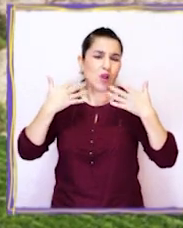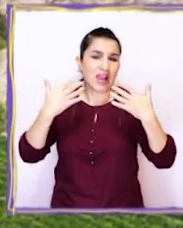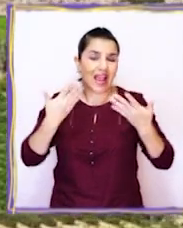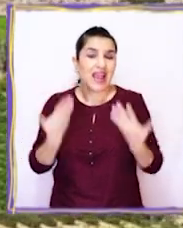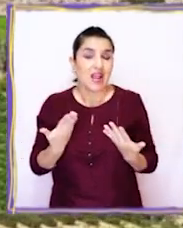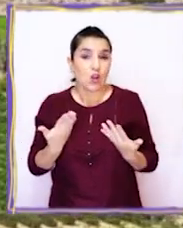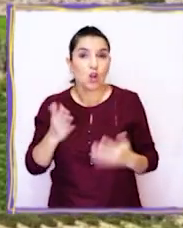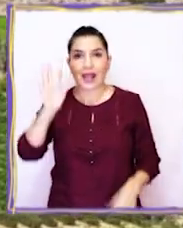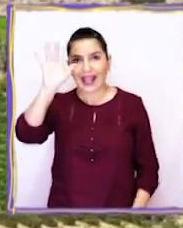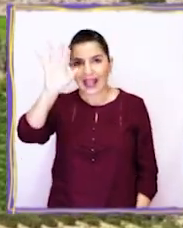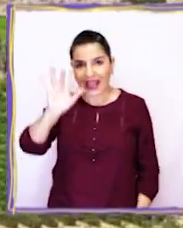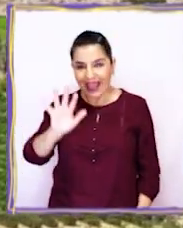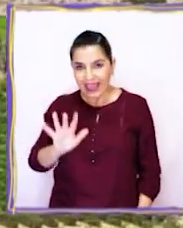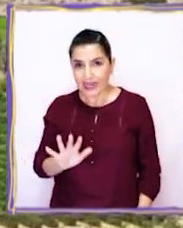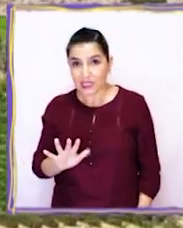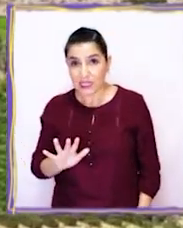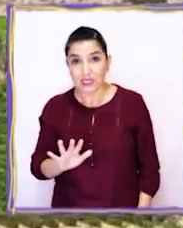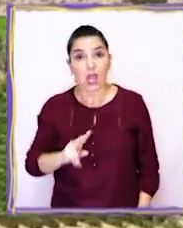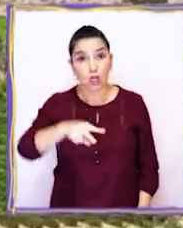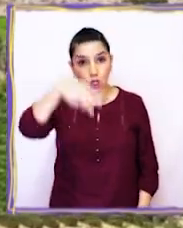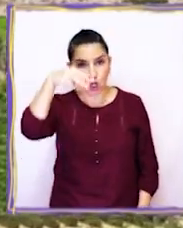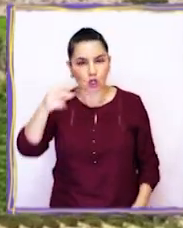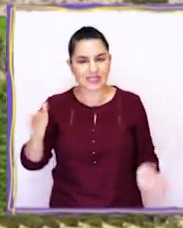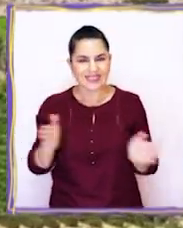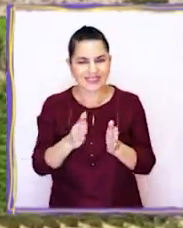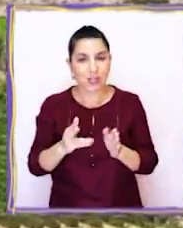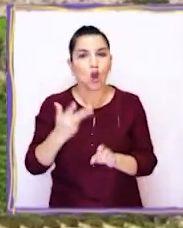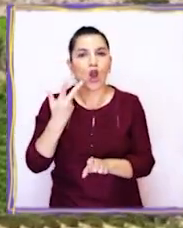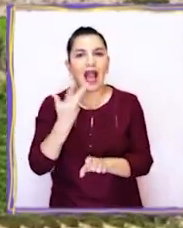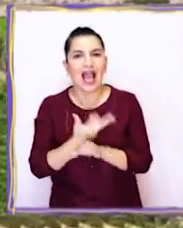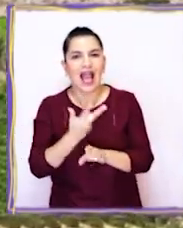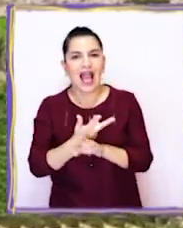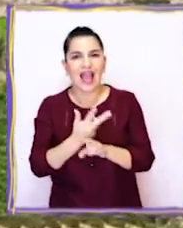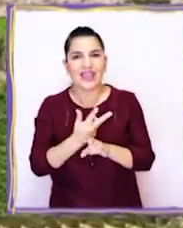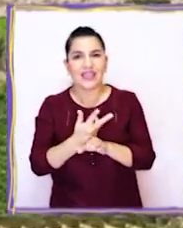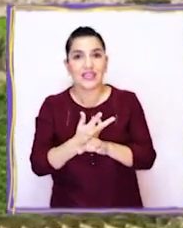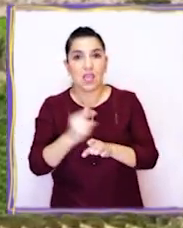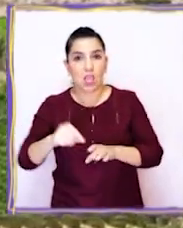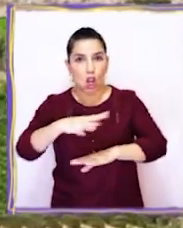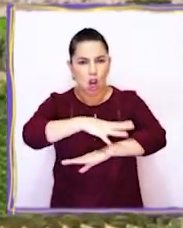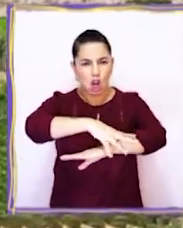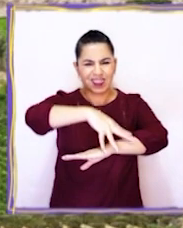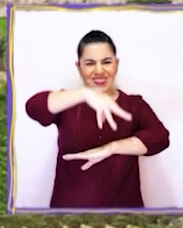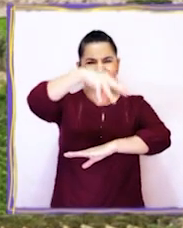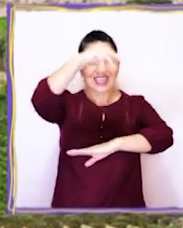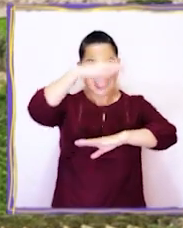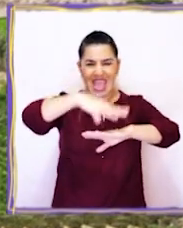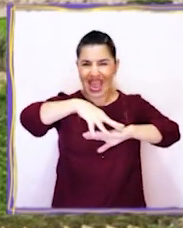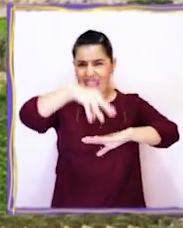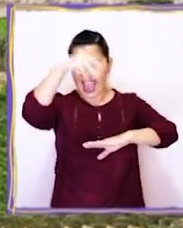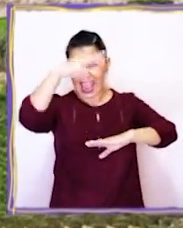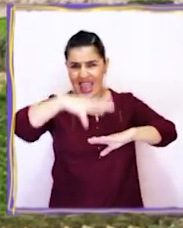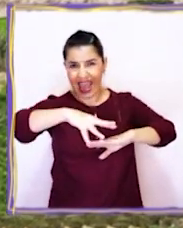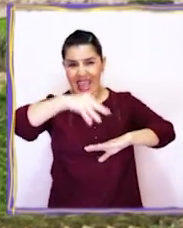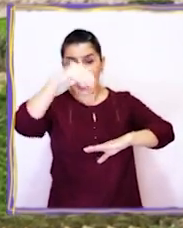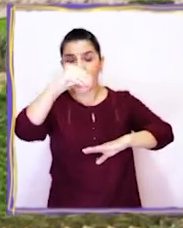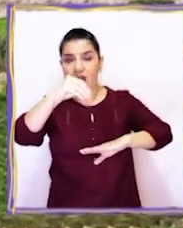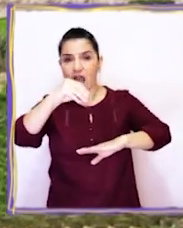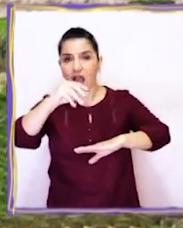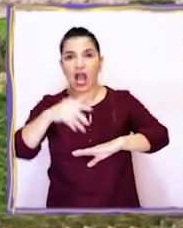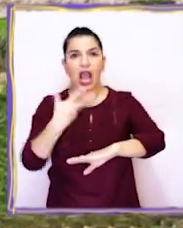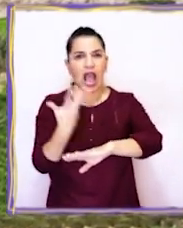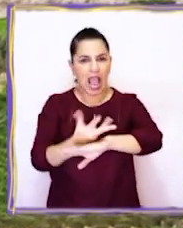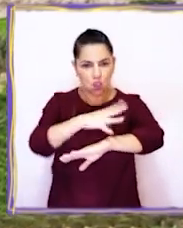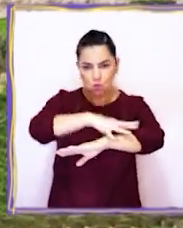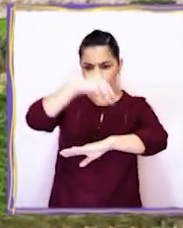calor. Una de las características del norte chico es que está conformado por una muy alta cordillera de los Andes. Y además,